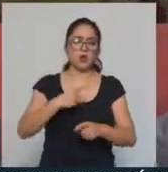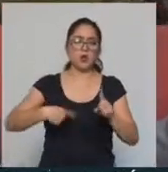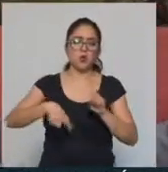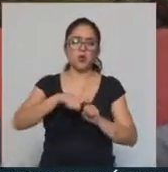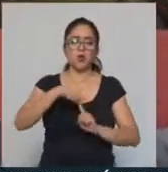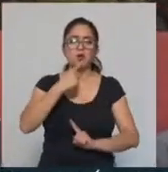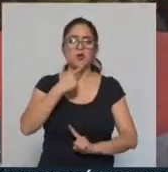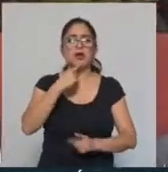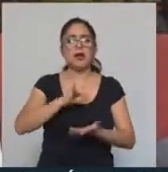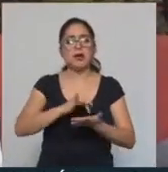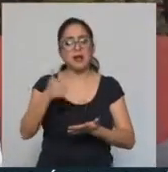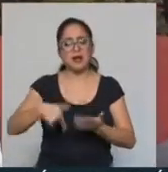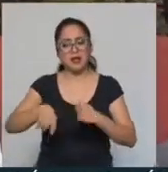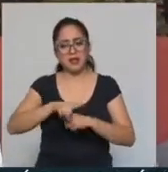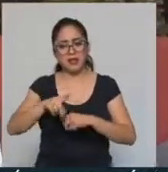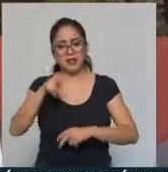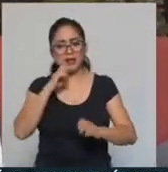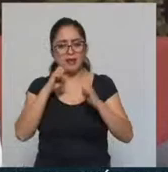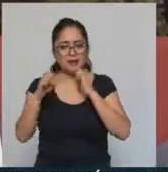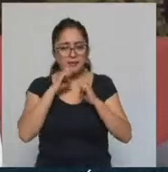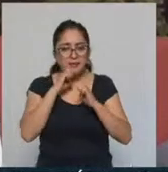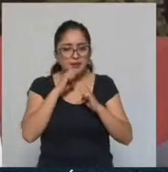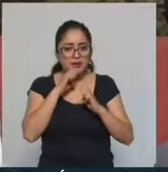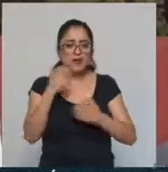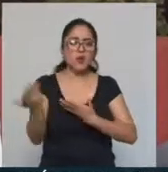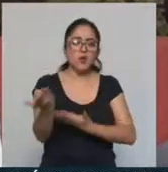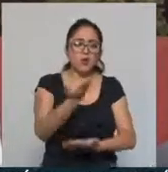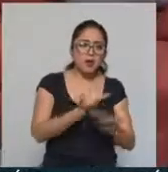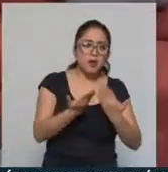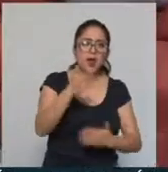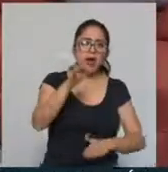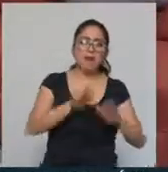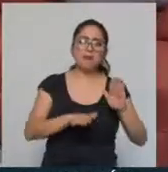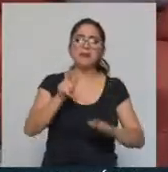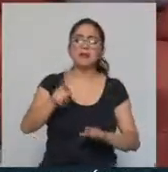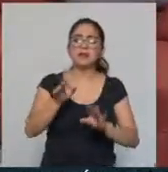aquí con nosotros y compartirnos, porque a veces se nos olvida la importante labor que hacen ustedes. Muchas gracias.